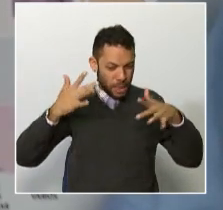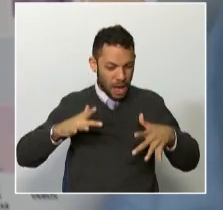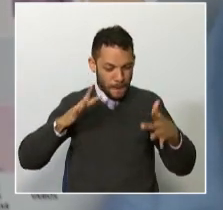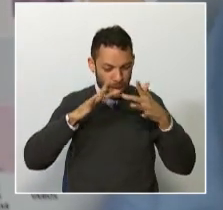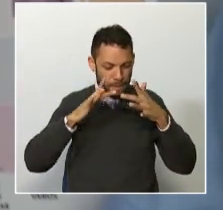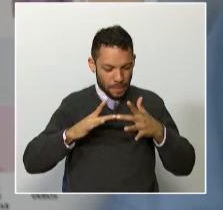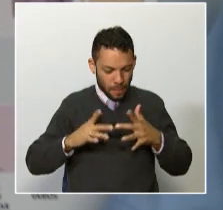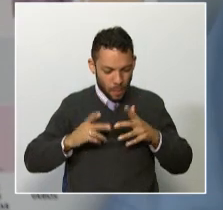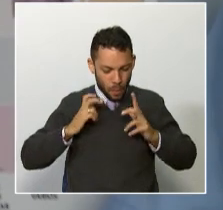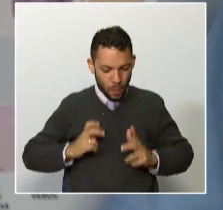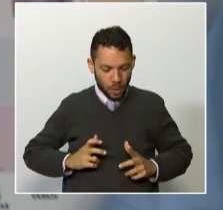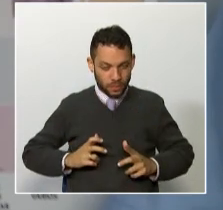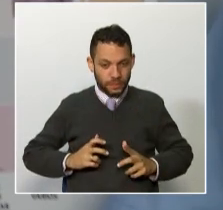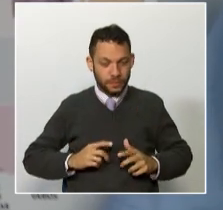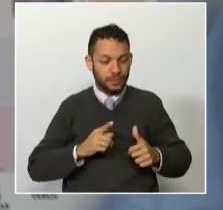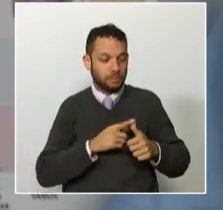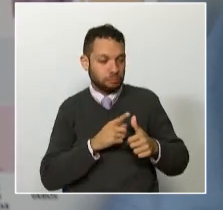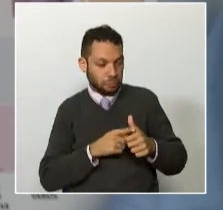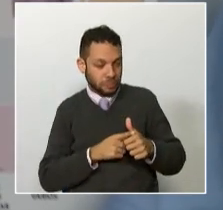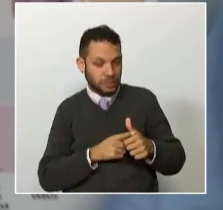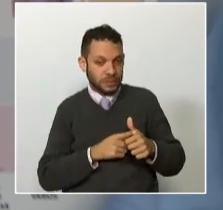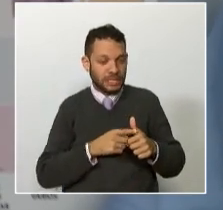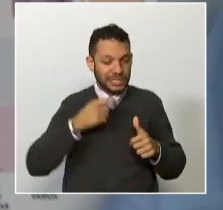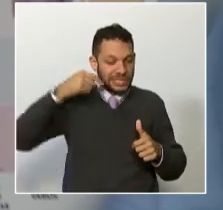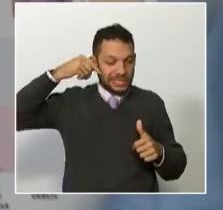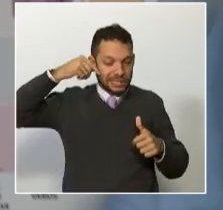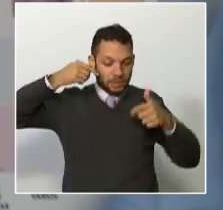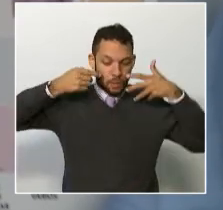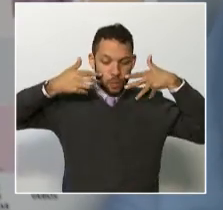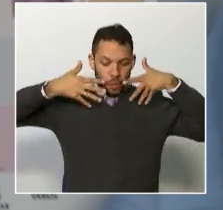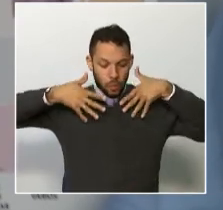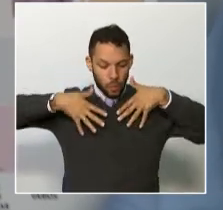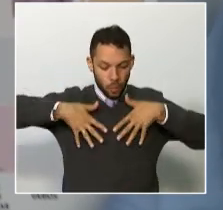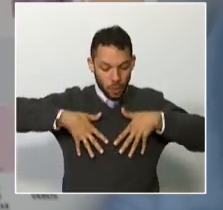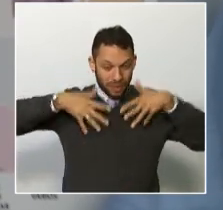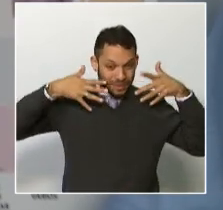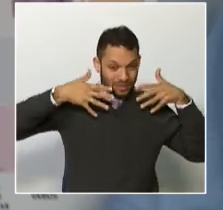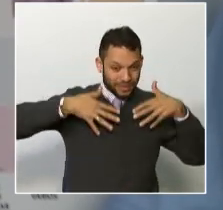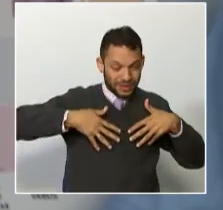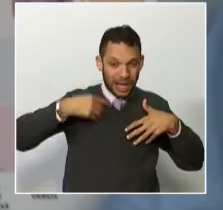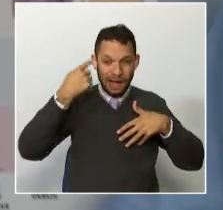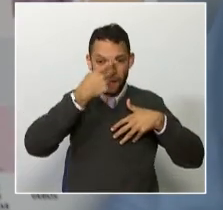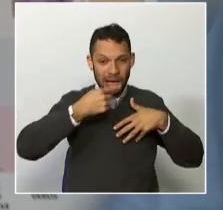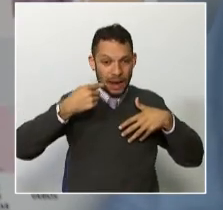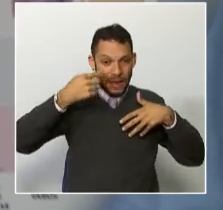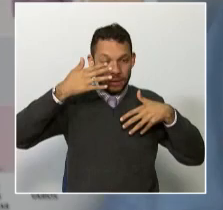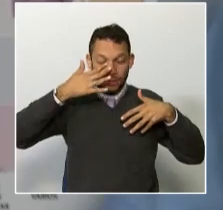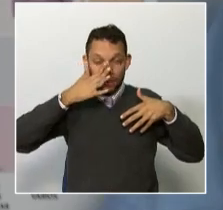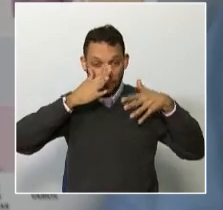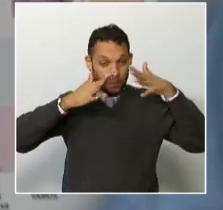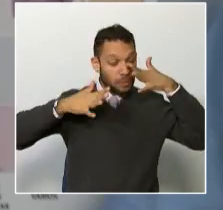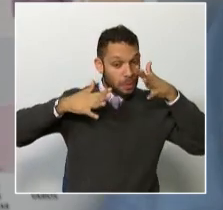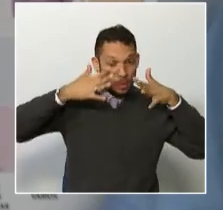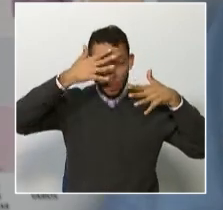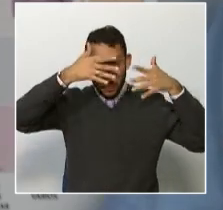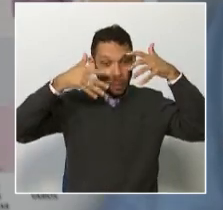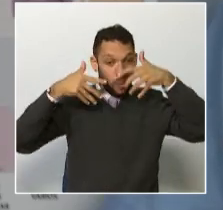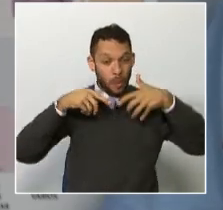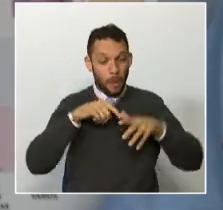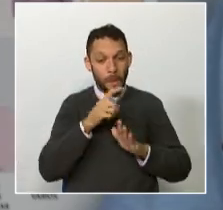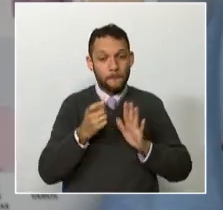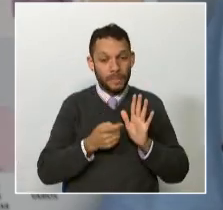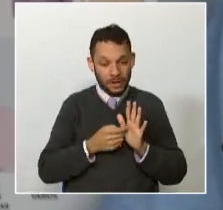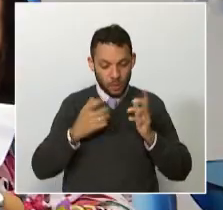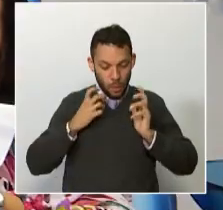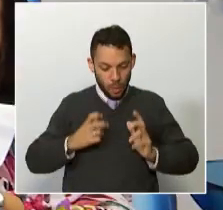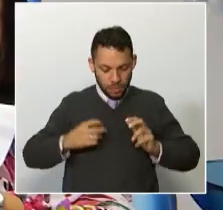zona, unos hacen un recorrido por una parte de la cara, de la parte anterior, lateral, por los lados, y han